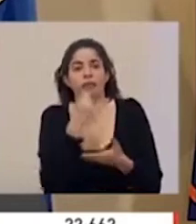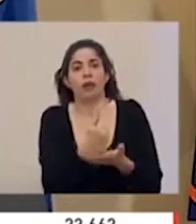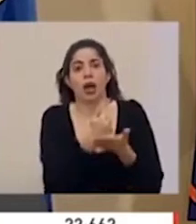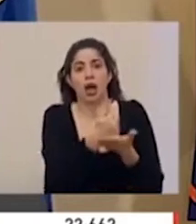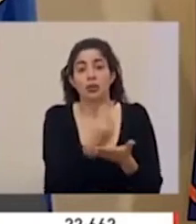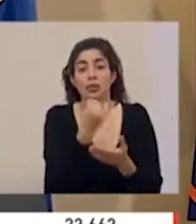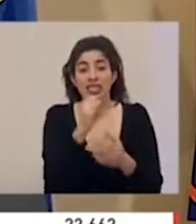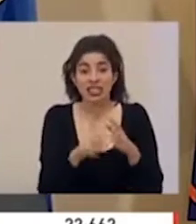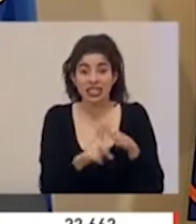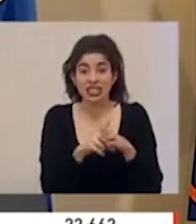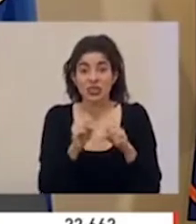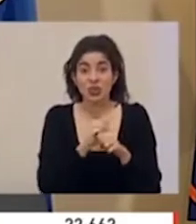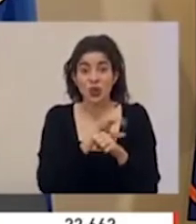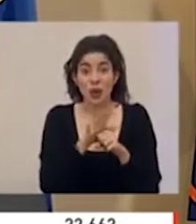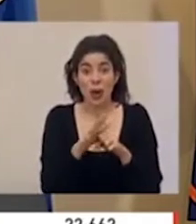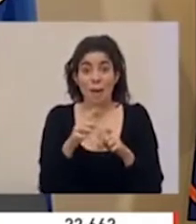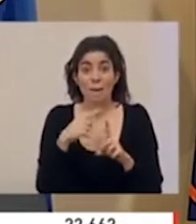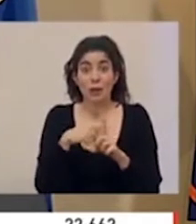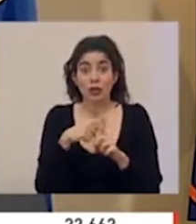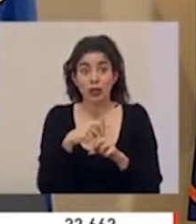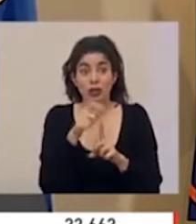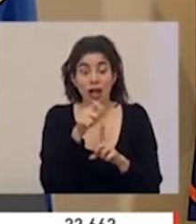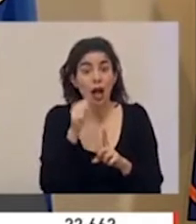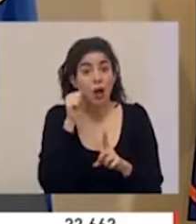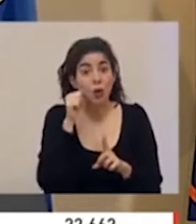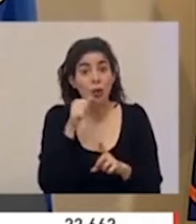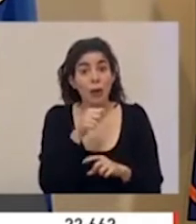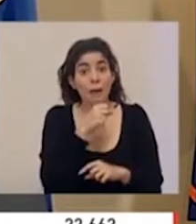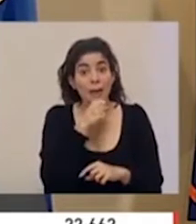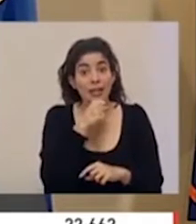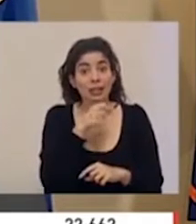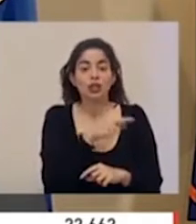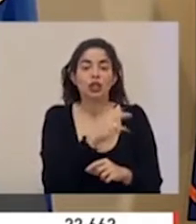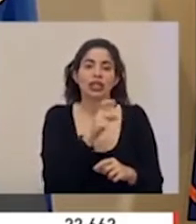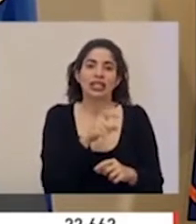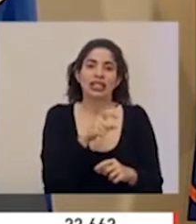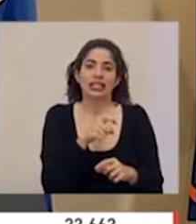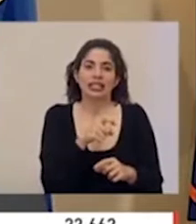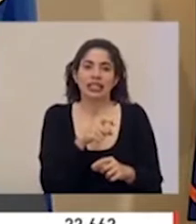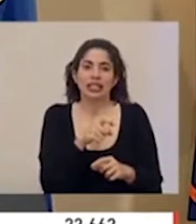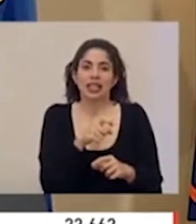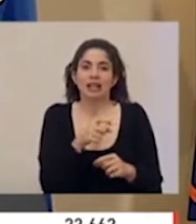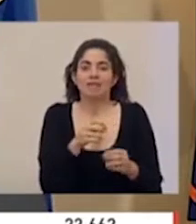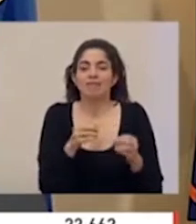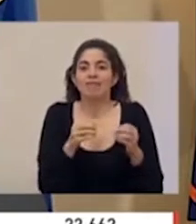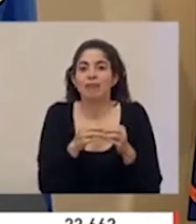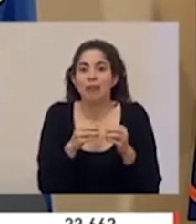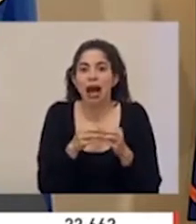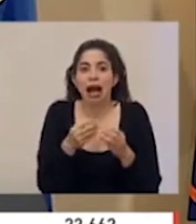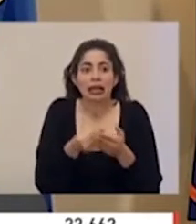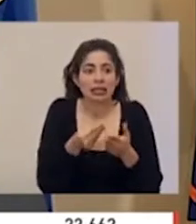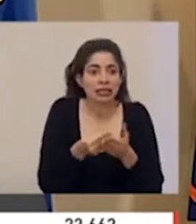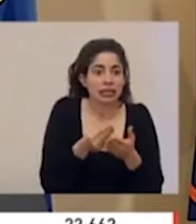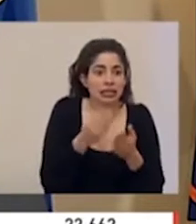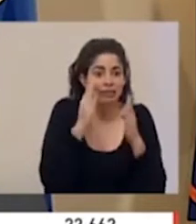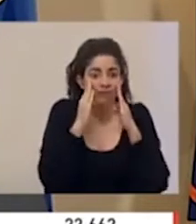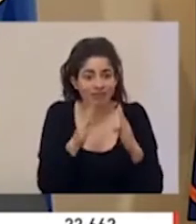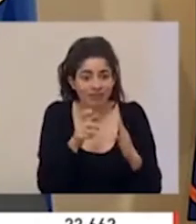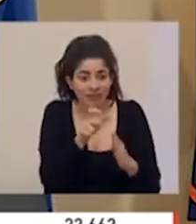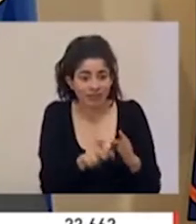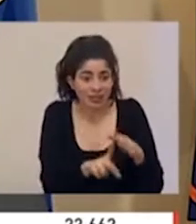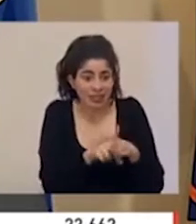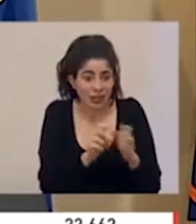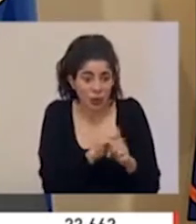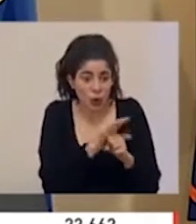Este jueves, en conferencia de prensa, la presidenta ejecutiva de la Junta de Protección Social, Esmeralda Britton,